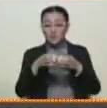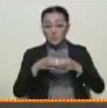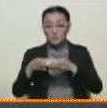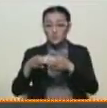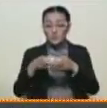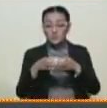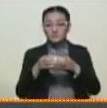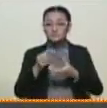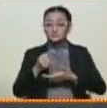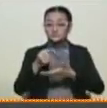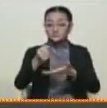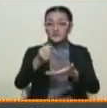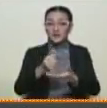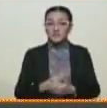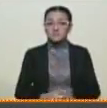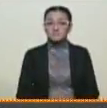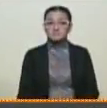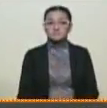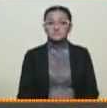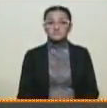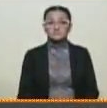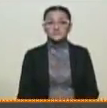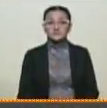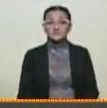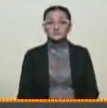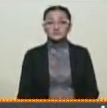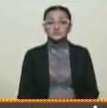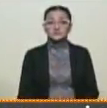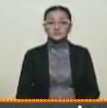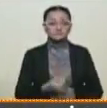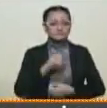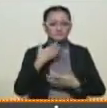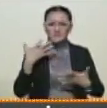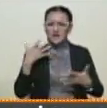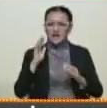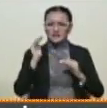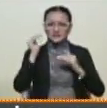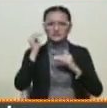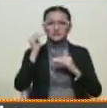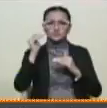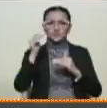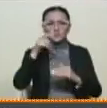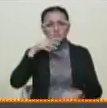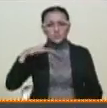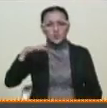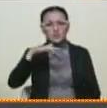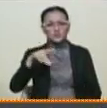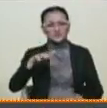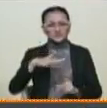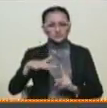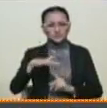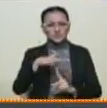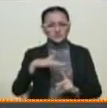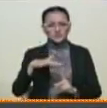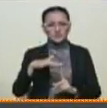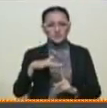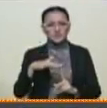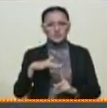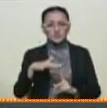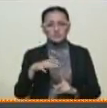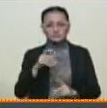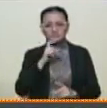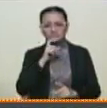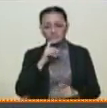producción, los CLAP, que ha sido maravilloso para la atención de nuestro pueblo en una situación sumamente